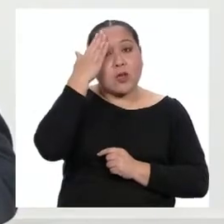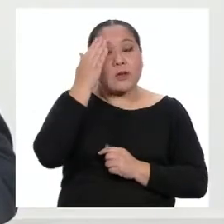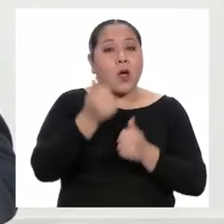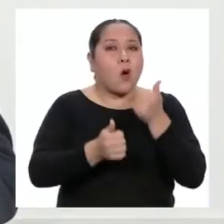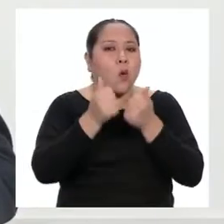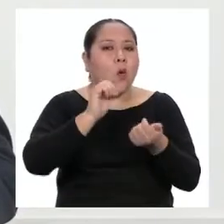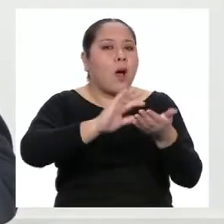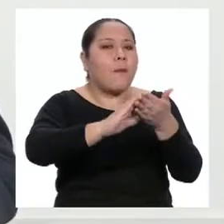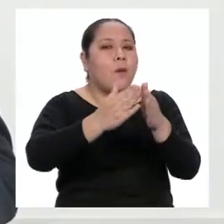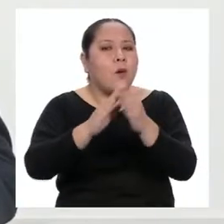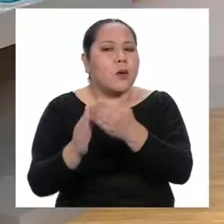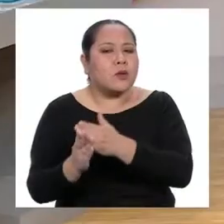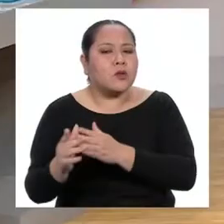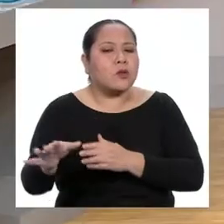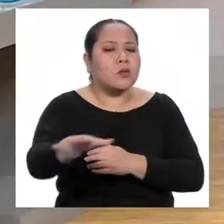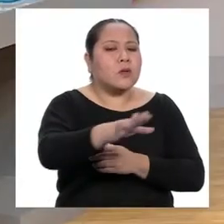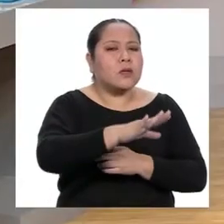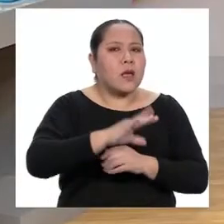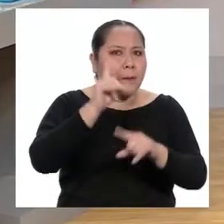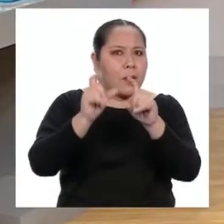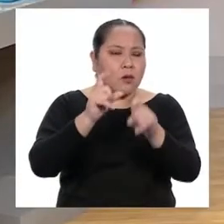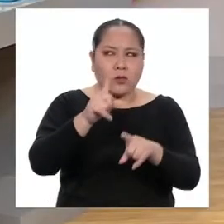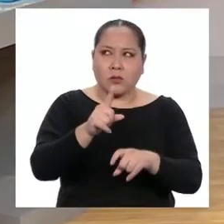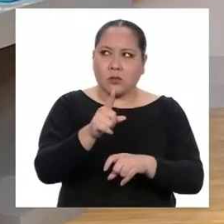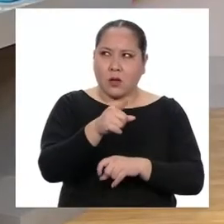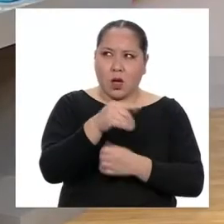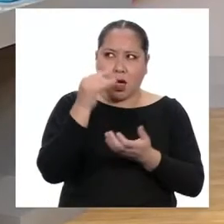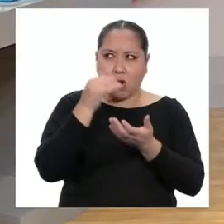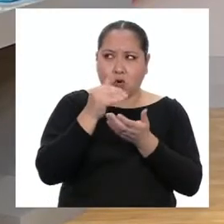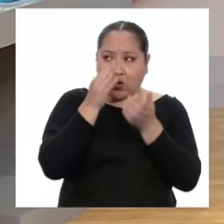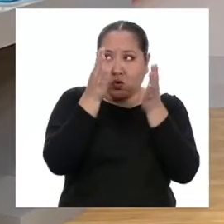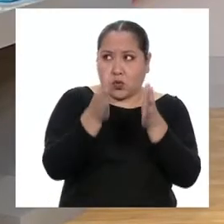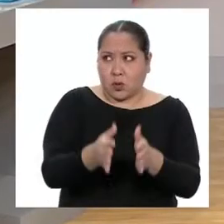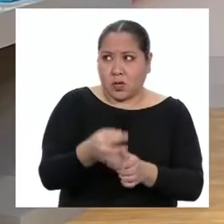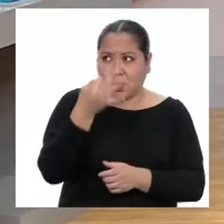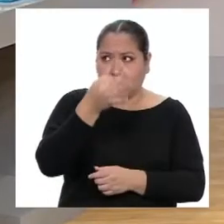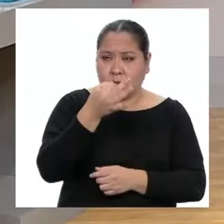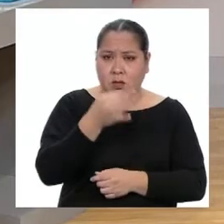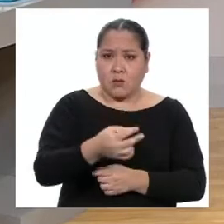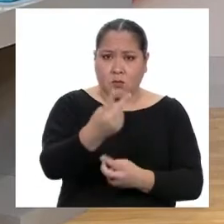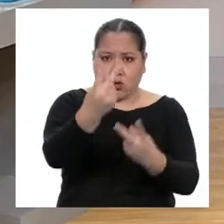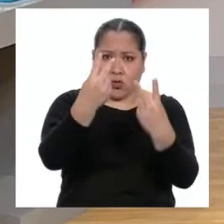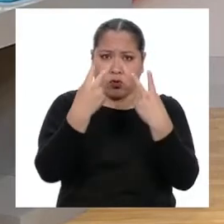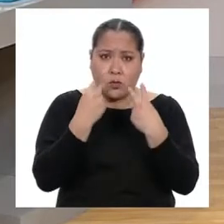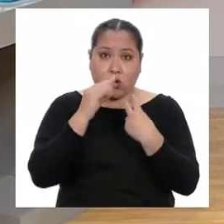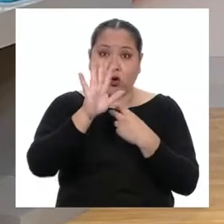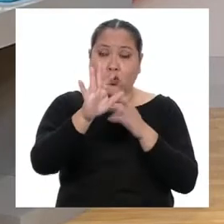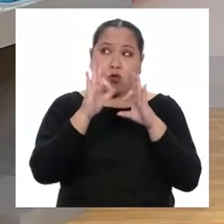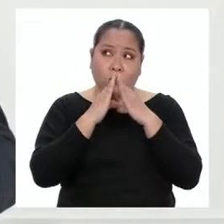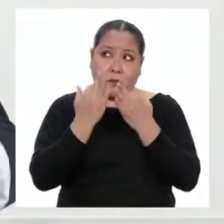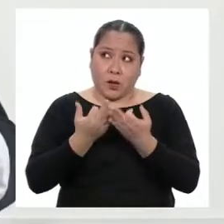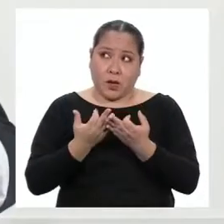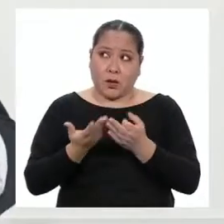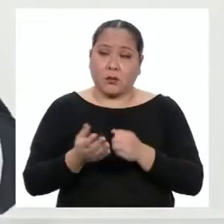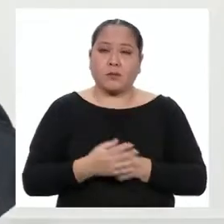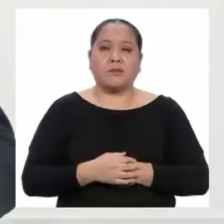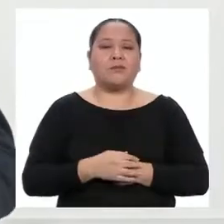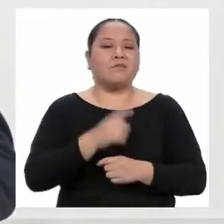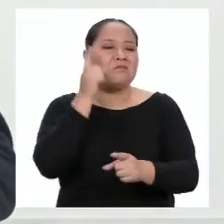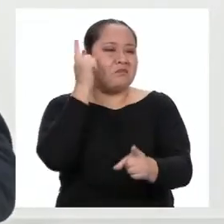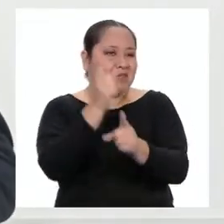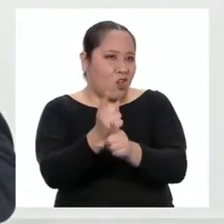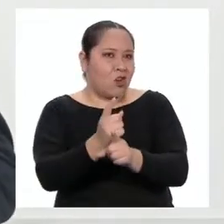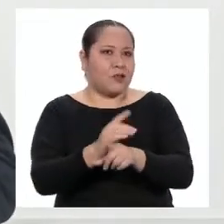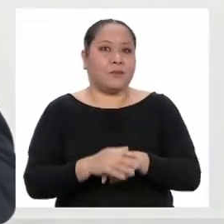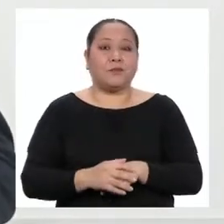población aplicarás la encuesta? ¿Los estudiantes que siempre nos ven con sus familiares?